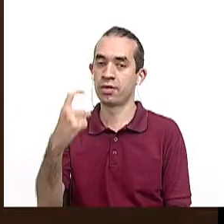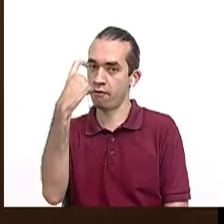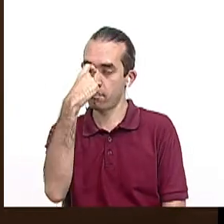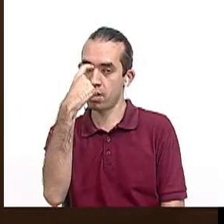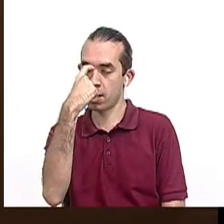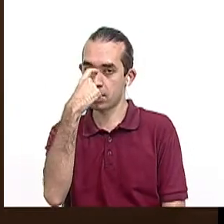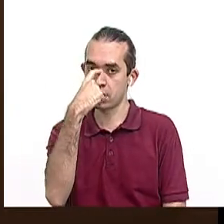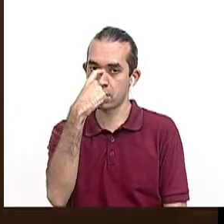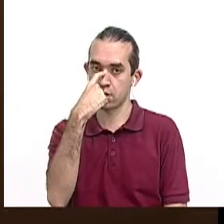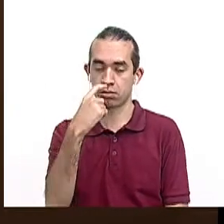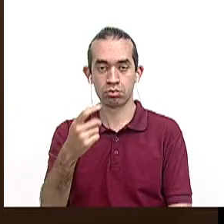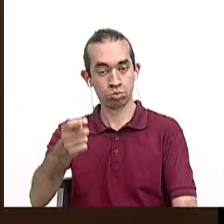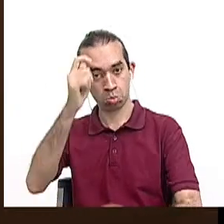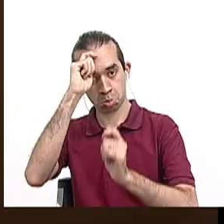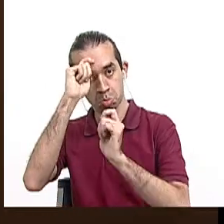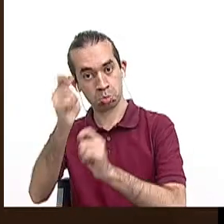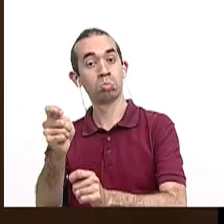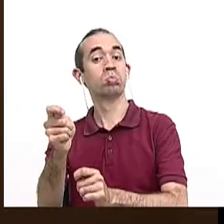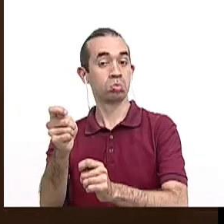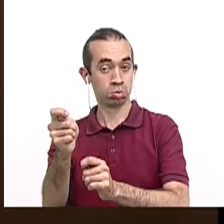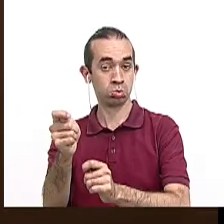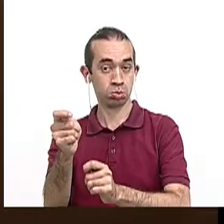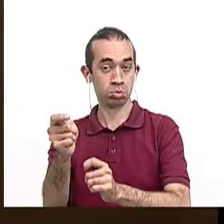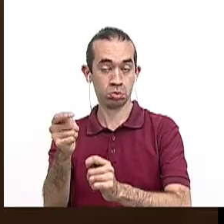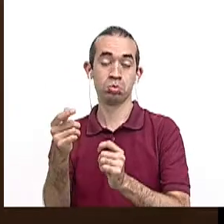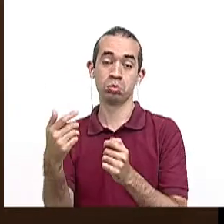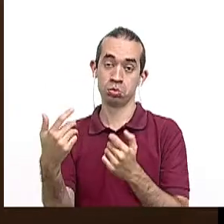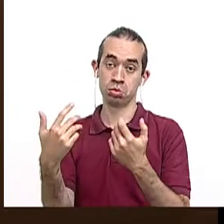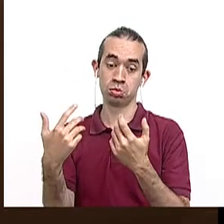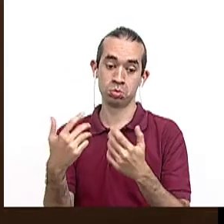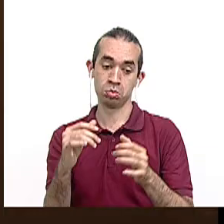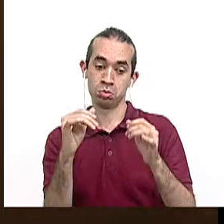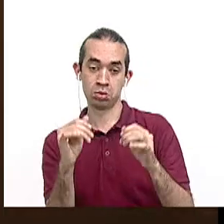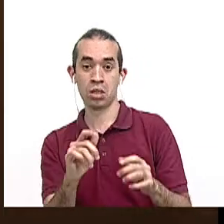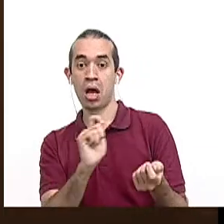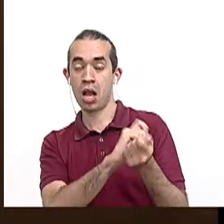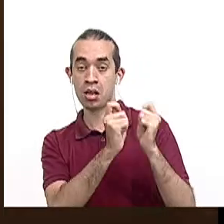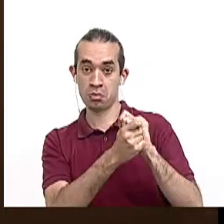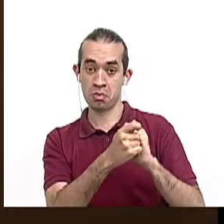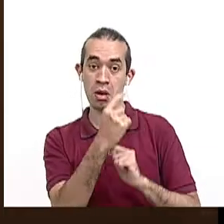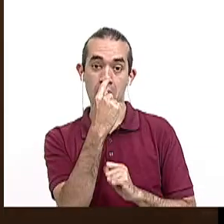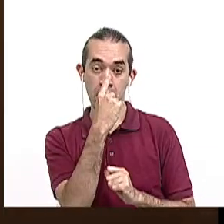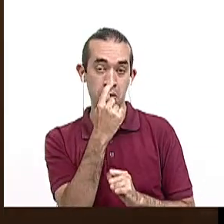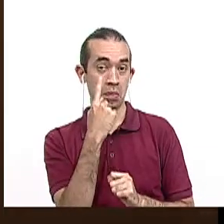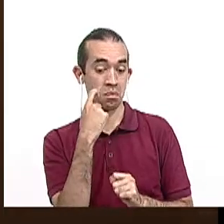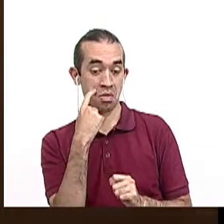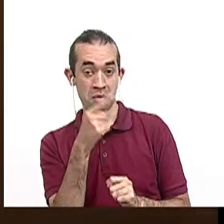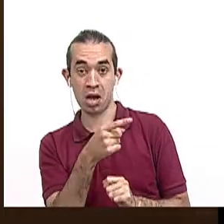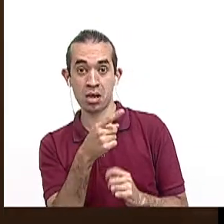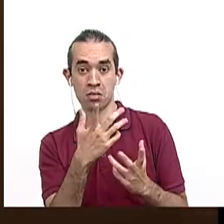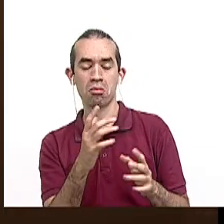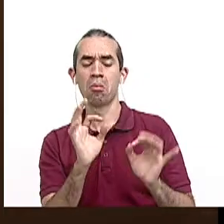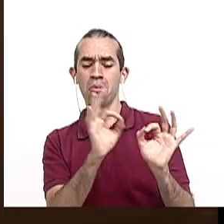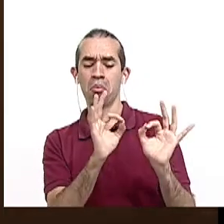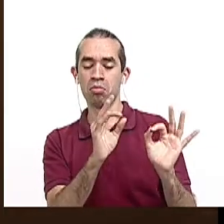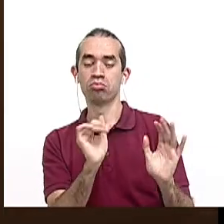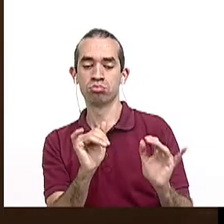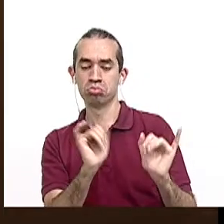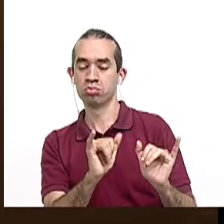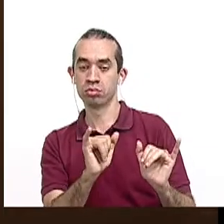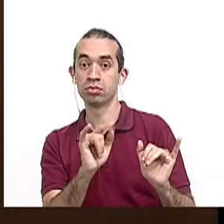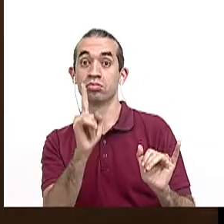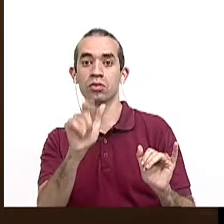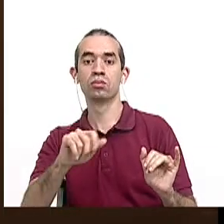el enorme mérito de mantener la reforma de Calderón Guardia y no solamente eso, sino incluirlas en